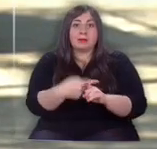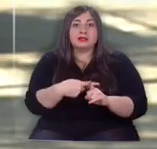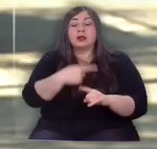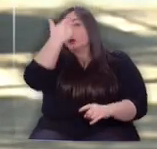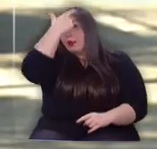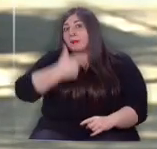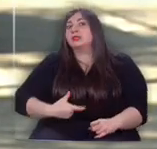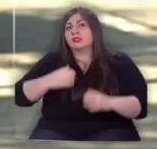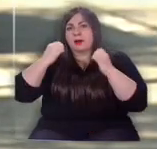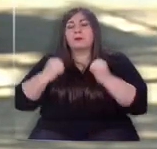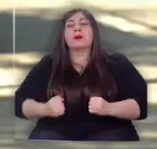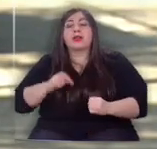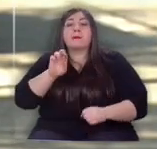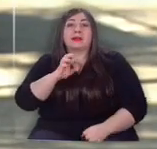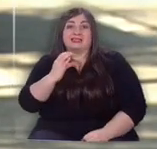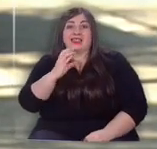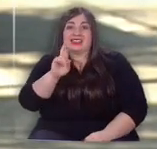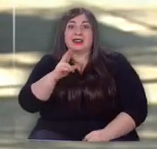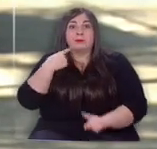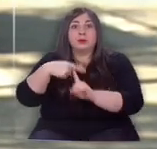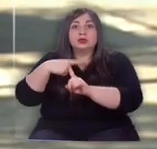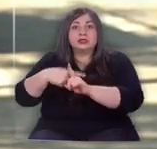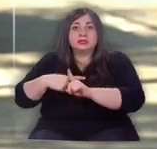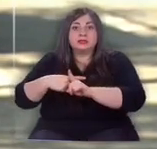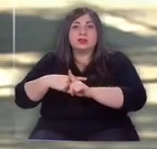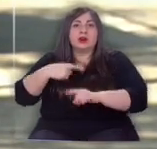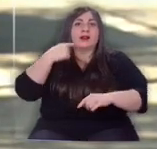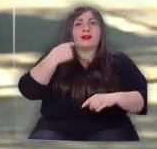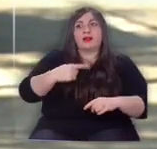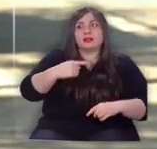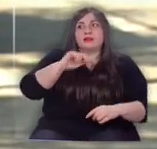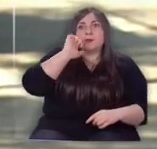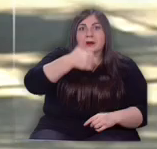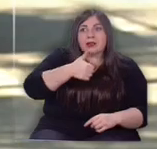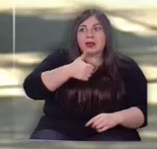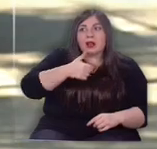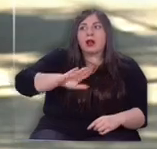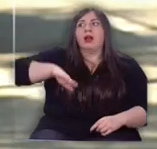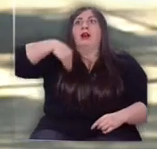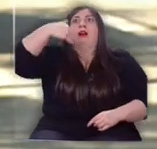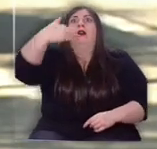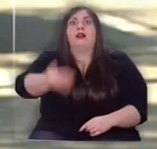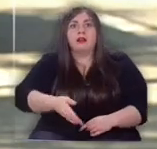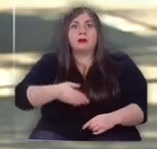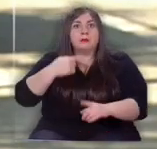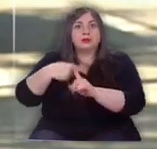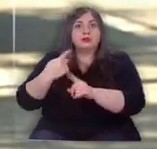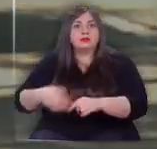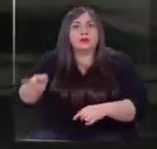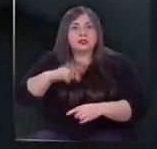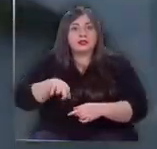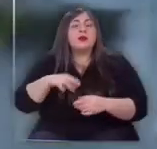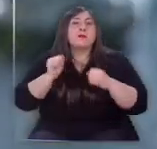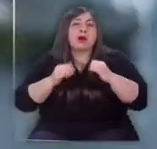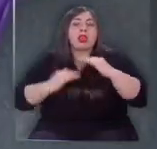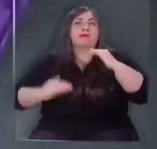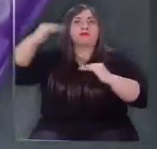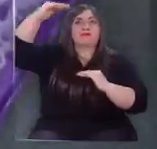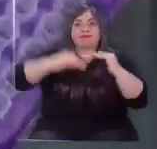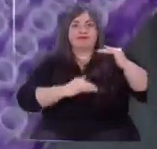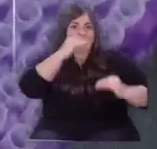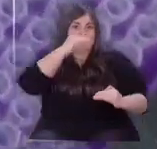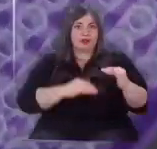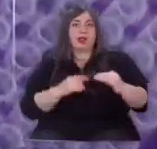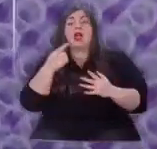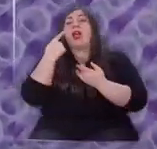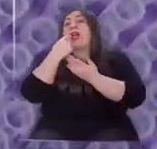una persona puede tener una PCR positiva un día, ser negativa al otro y volver a ser positiva al otro día. Puede ser oscilante. Un examen